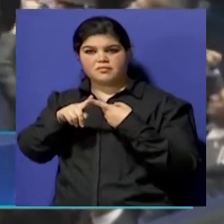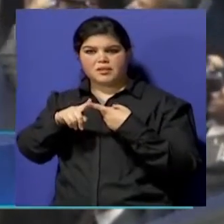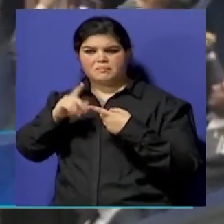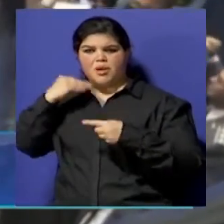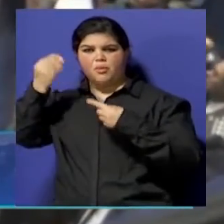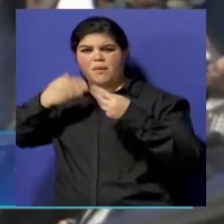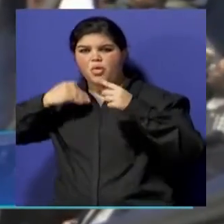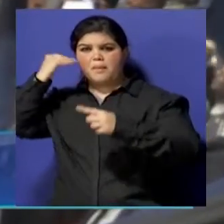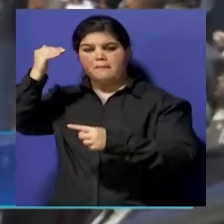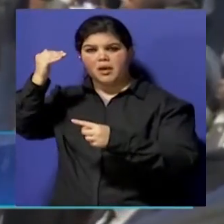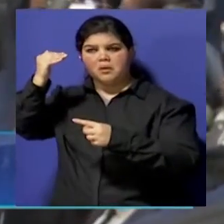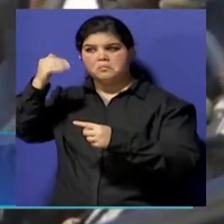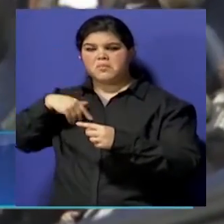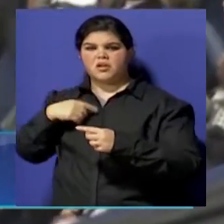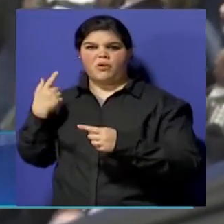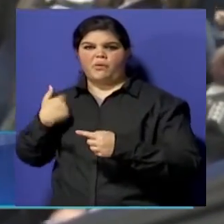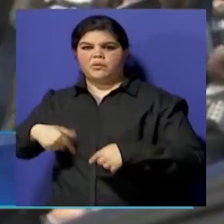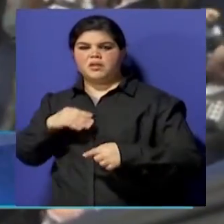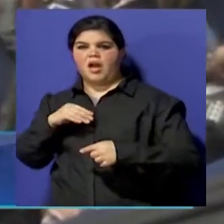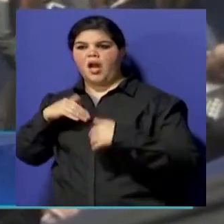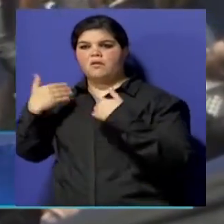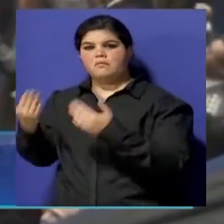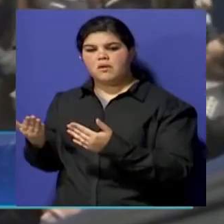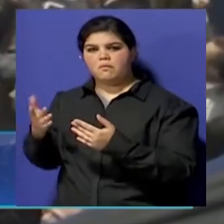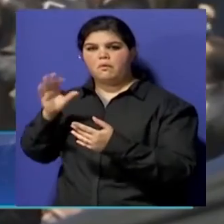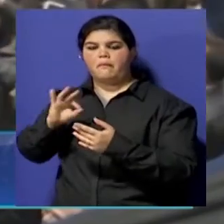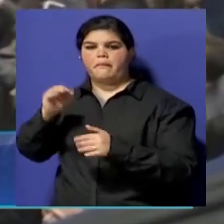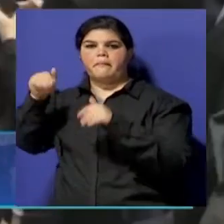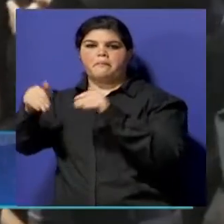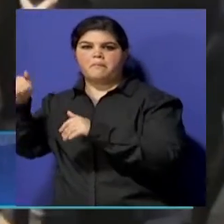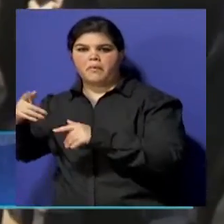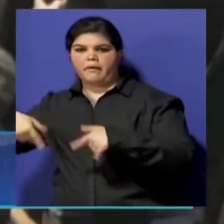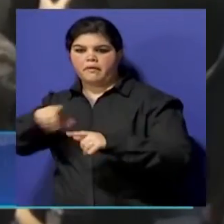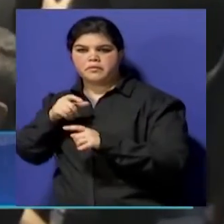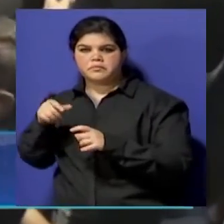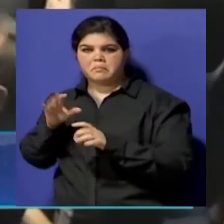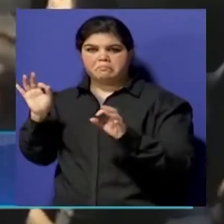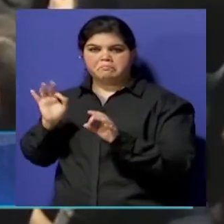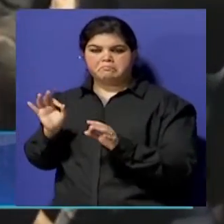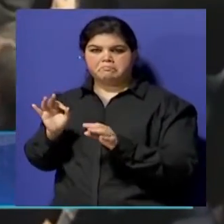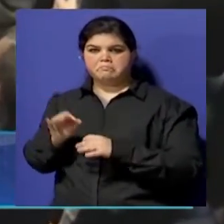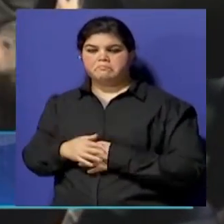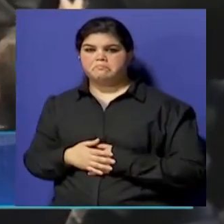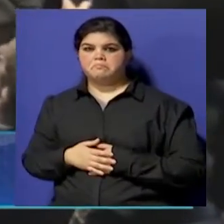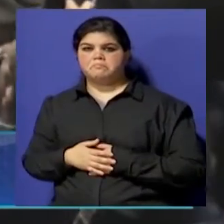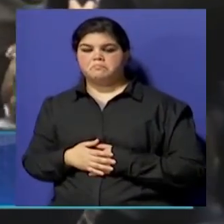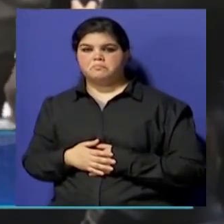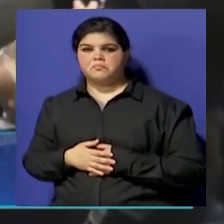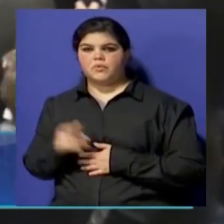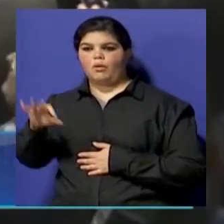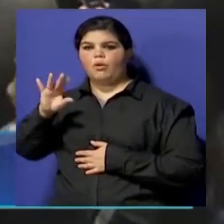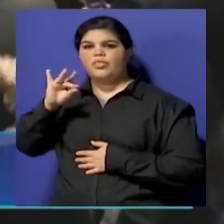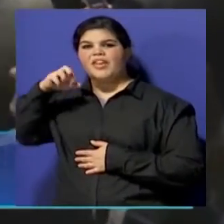tanto, digamos, estas manifestaciones a favor de la democracia, digamos, de que continuara